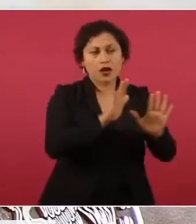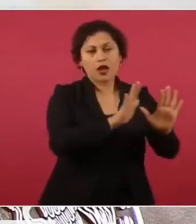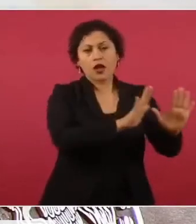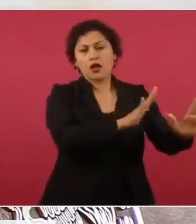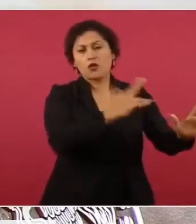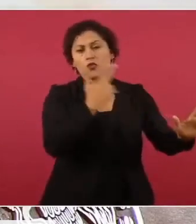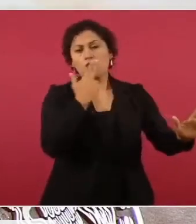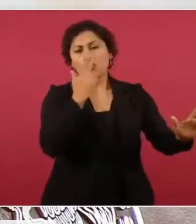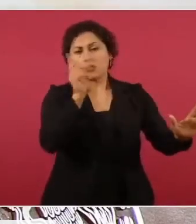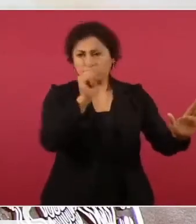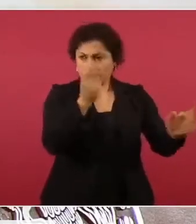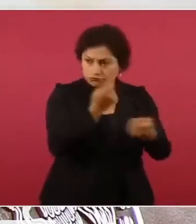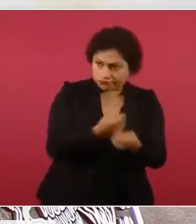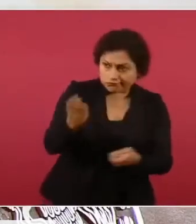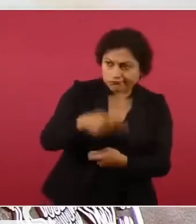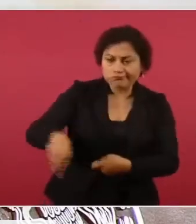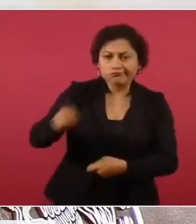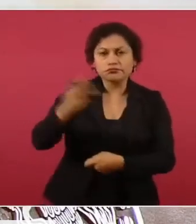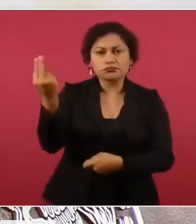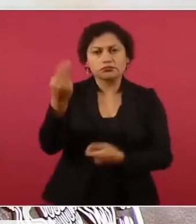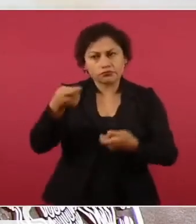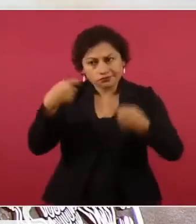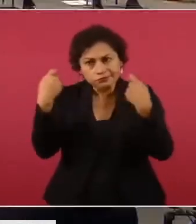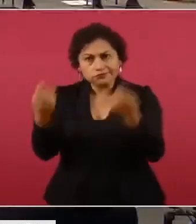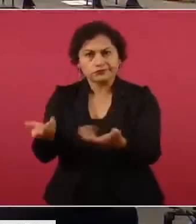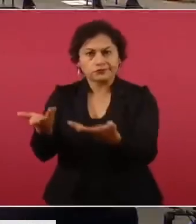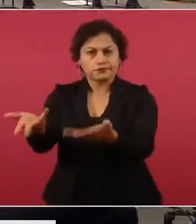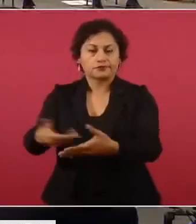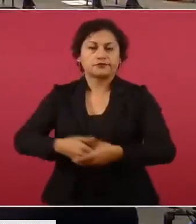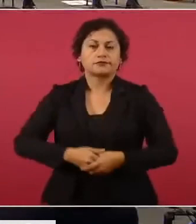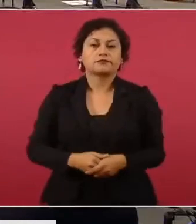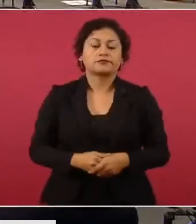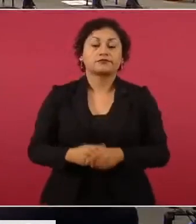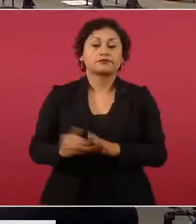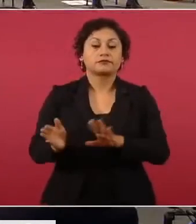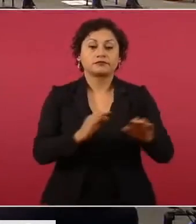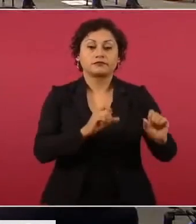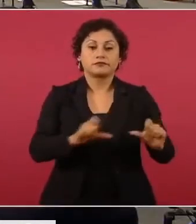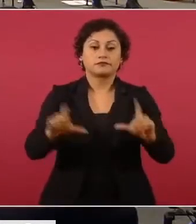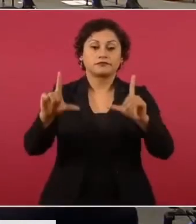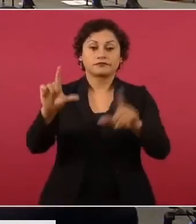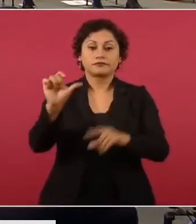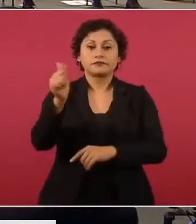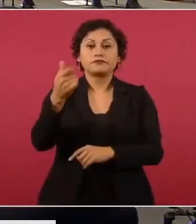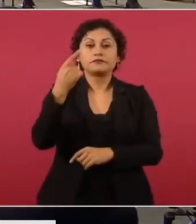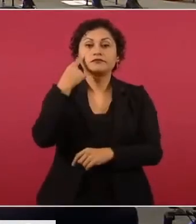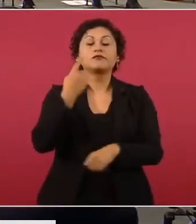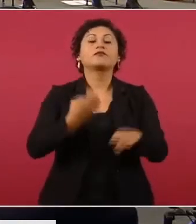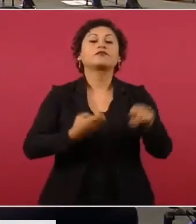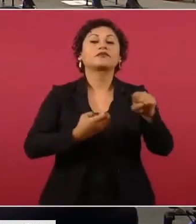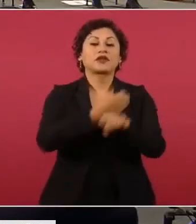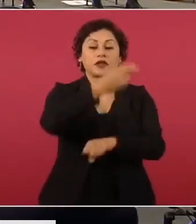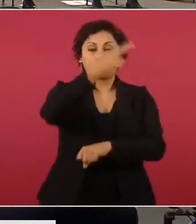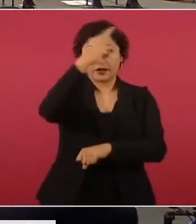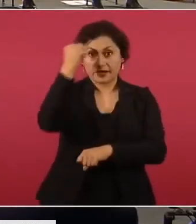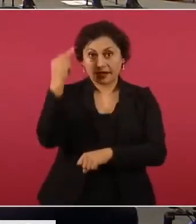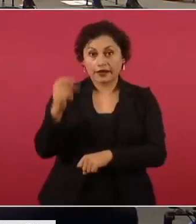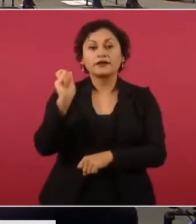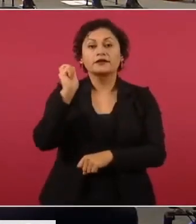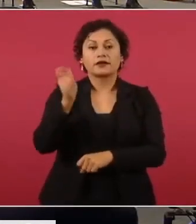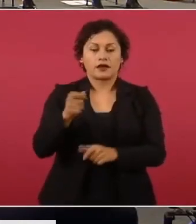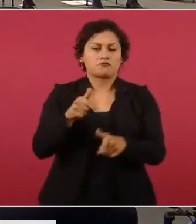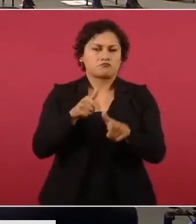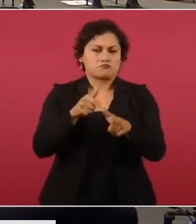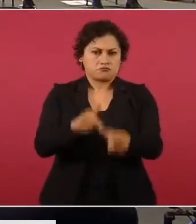que más lo necesitan. Si podemos pasar a la siguiente. En el caso de Nayarit, seguimos avanzando con